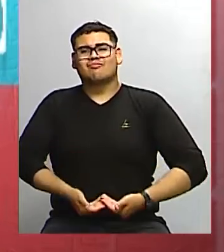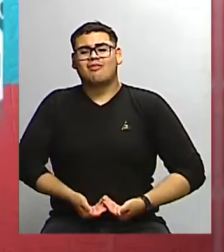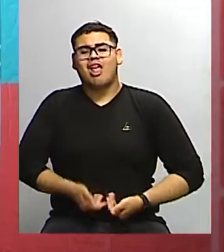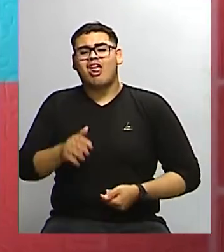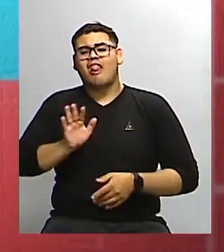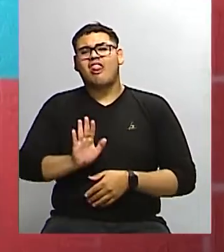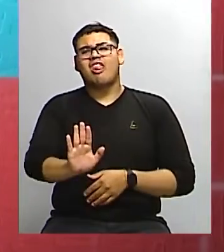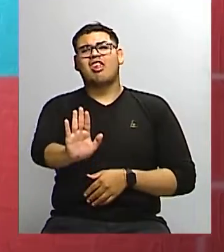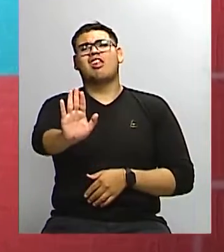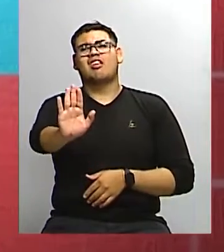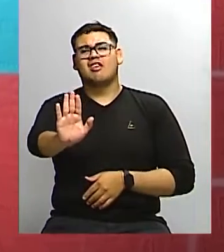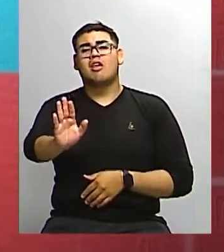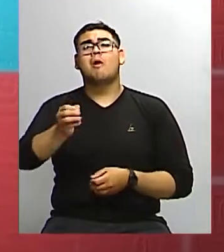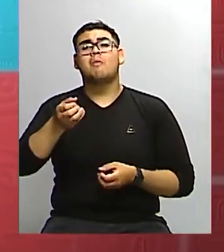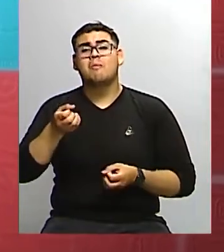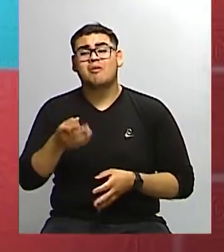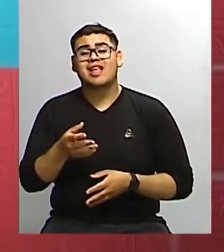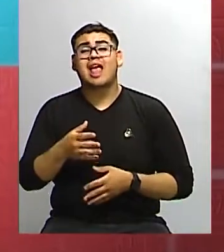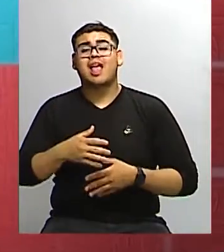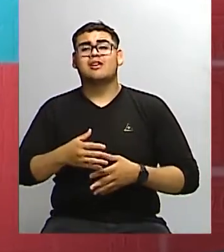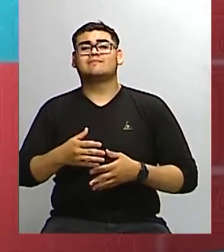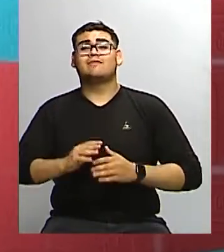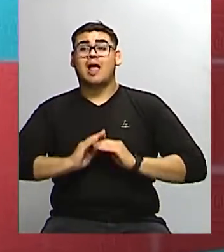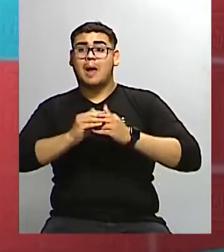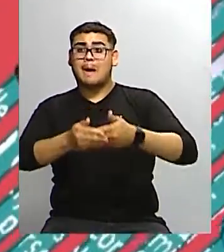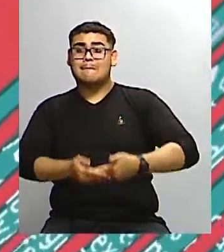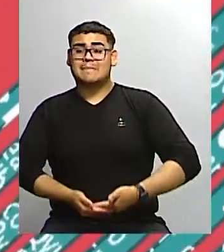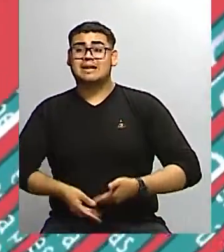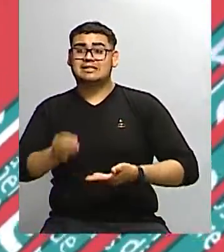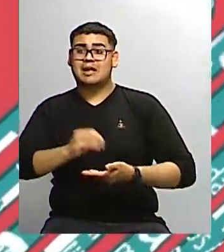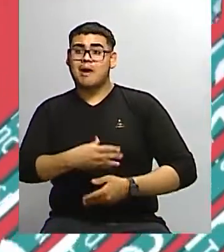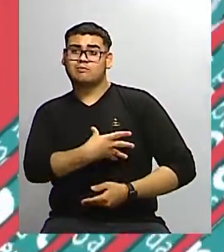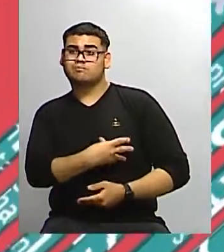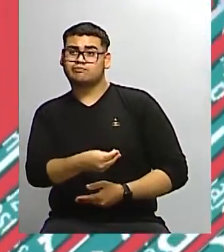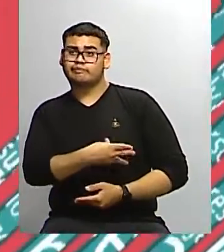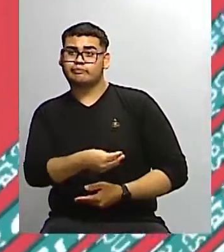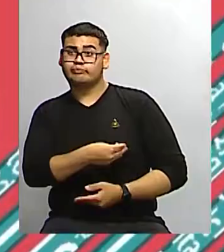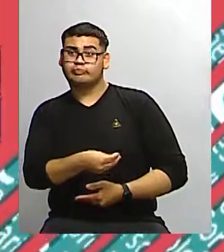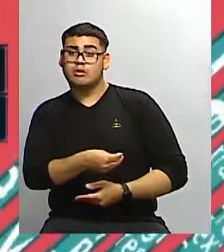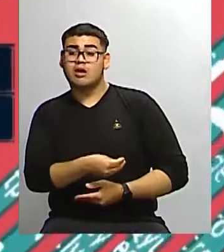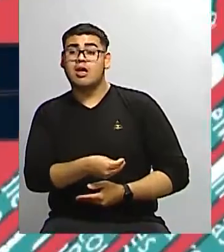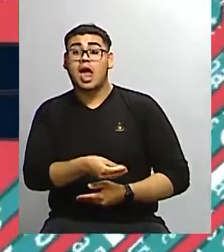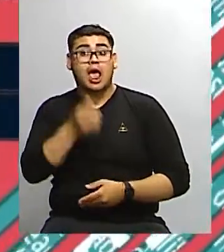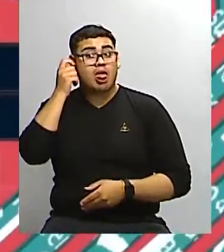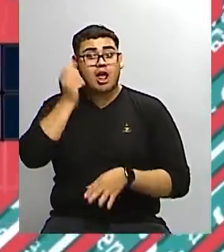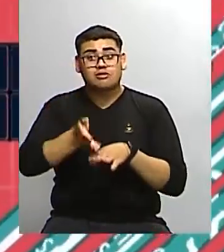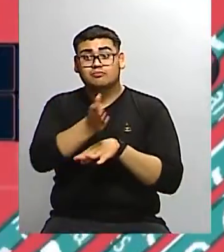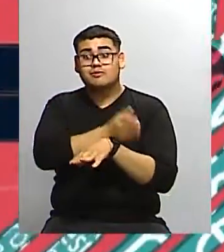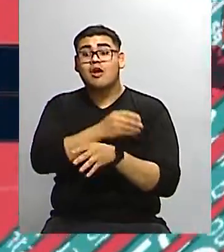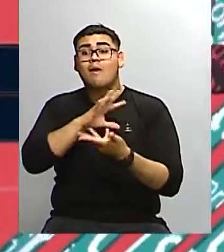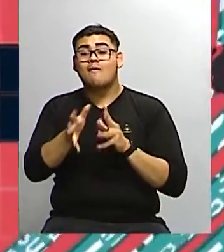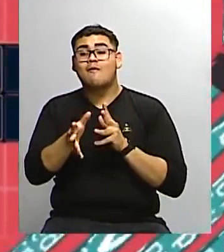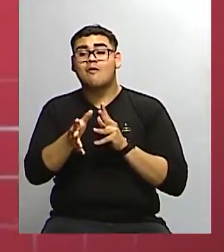porque ¿qué pasa? Que el embarazo y la lactancia, o sea, dar de mamar a edades tempranas, es un factor protector contra el cáncer de